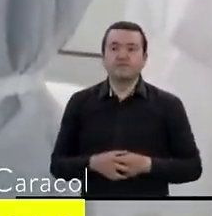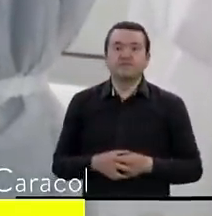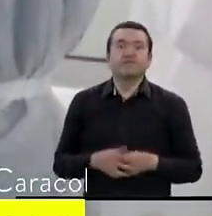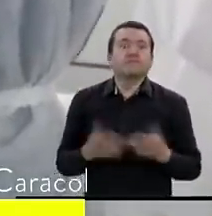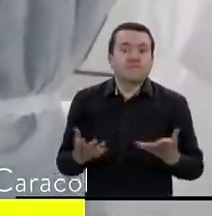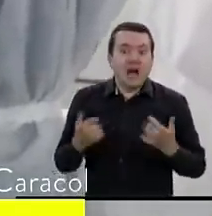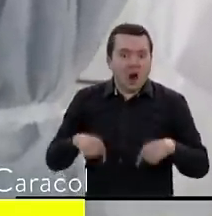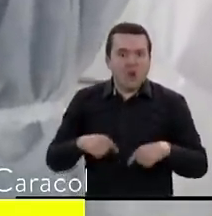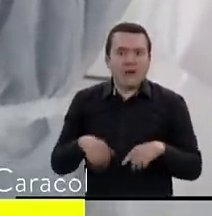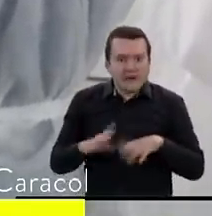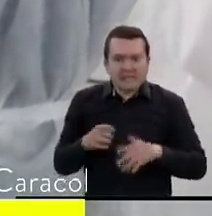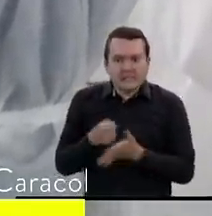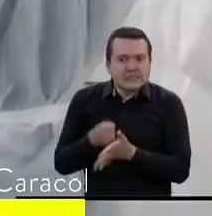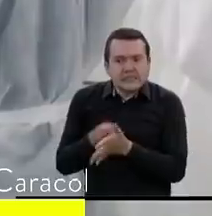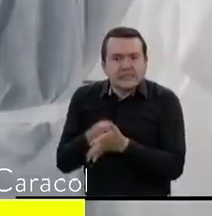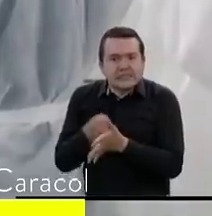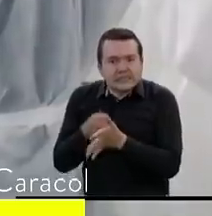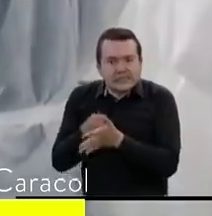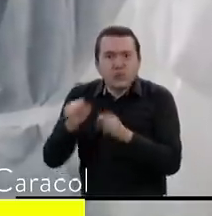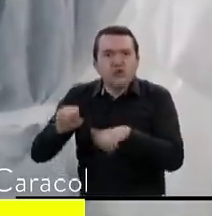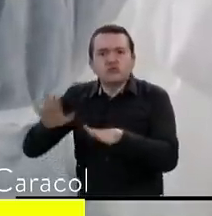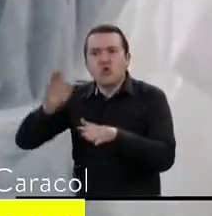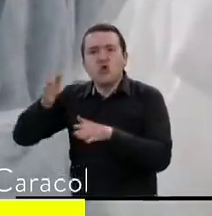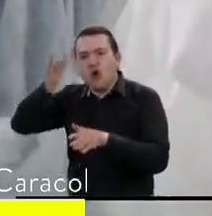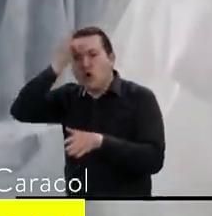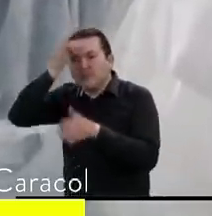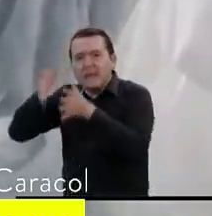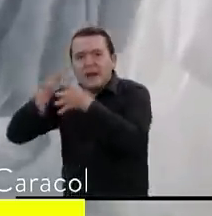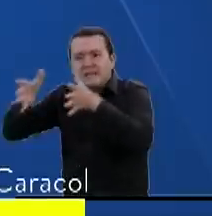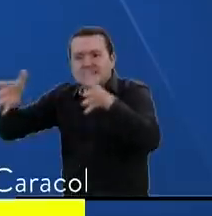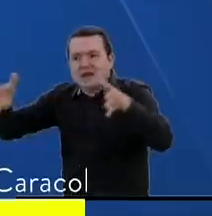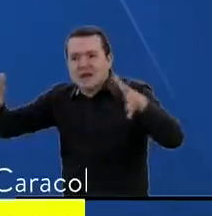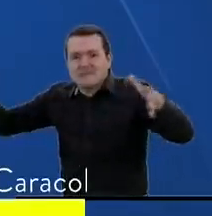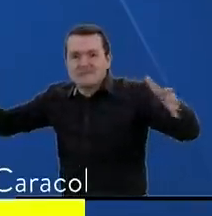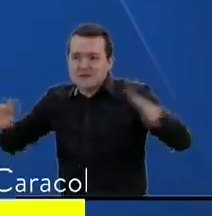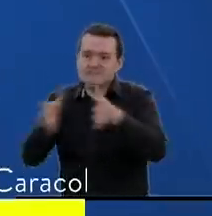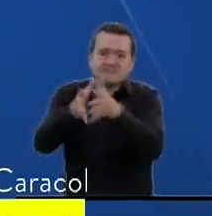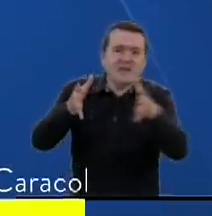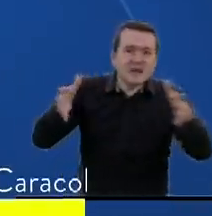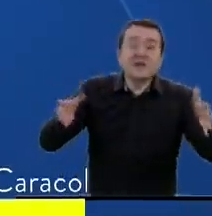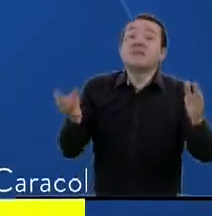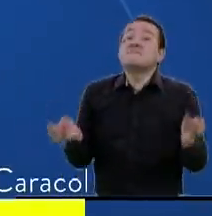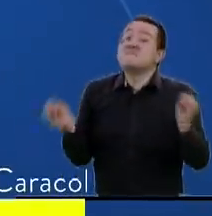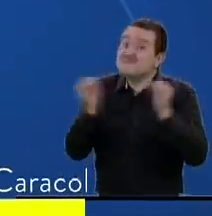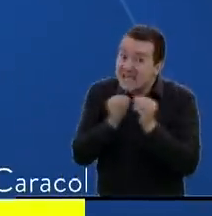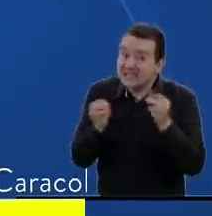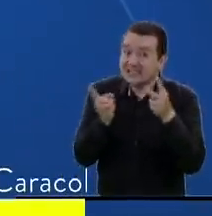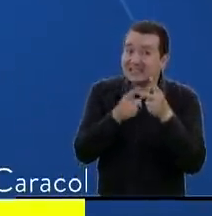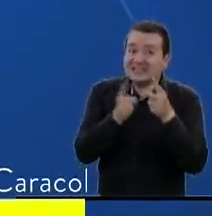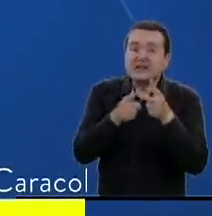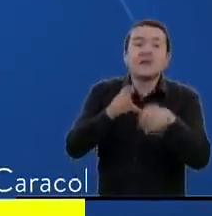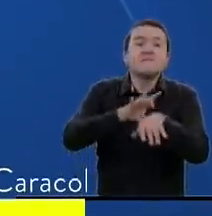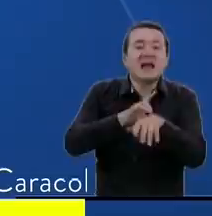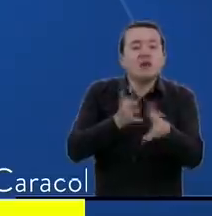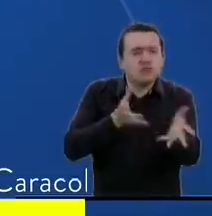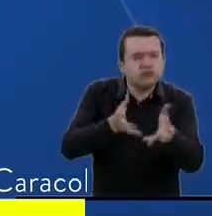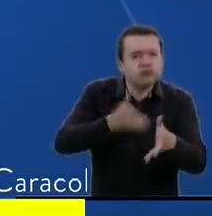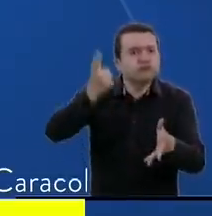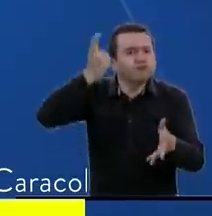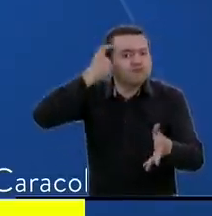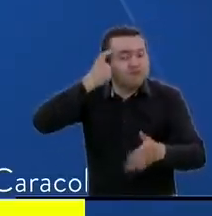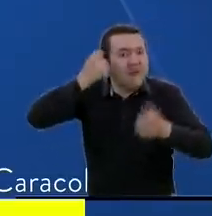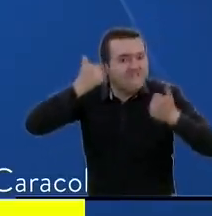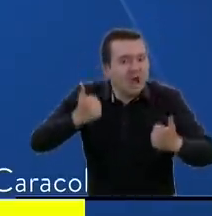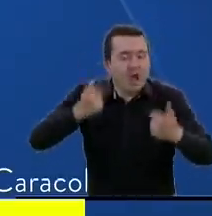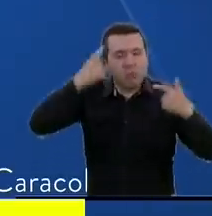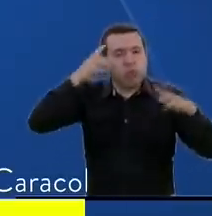capacidad de la red hospitalaria, también por la salud mental de los médicos. No es que llegue el paciente, se acuesta en una cama y quede el paciente.